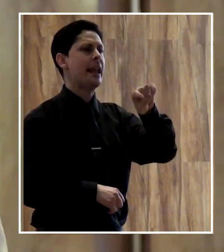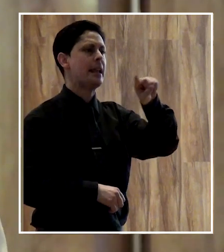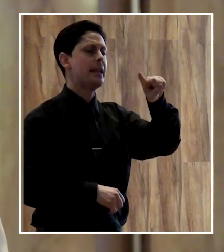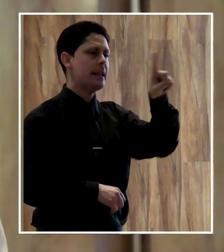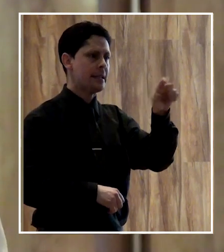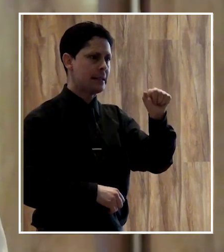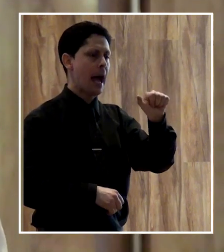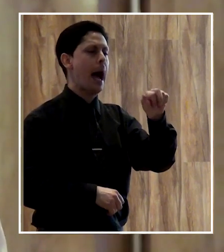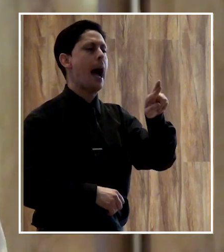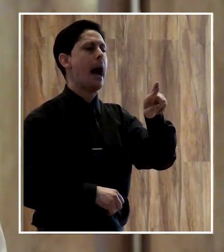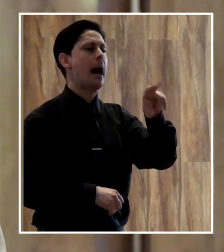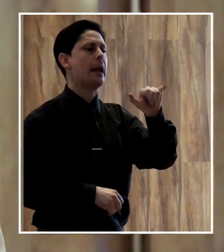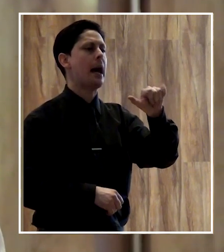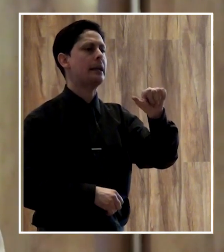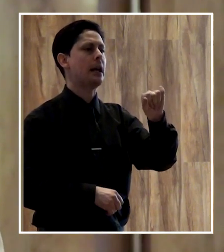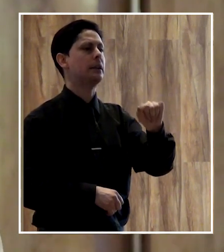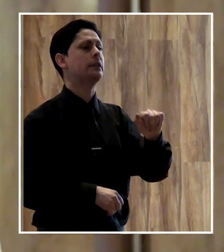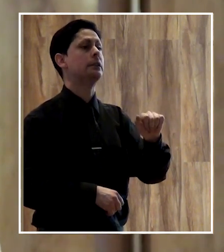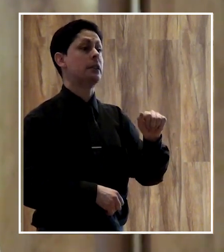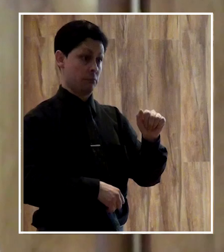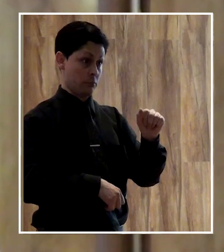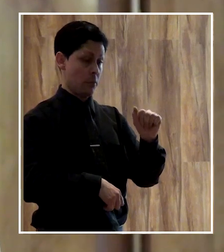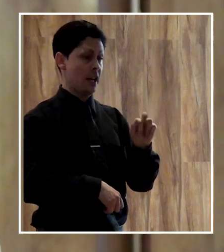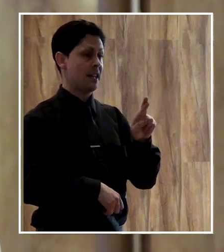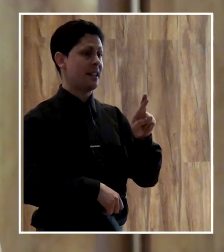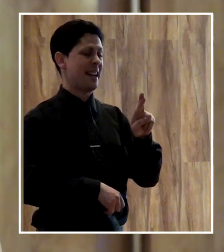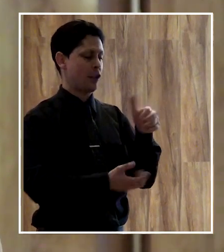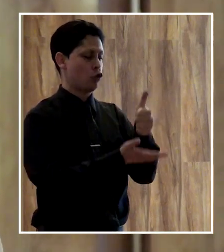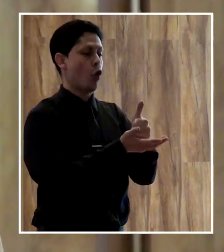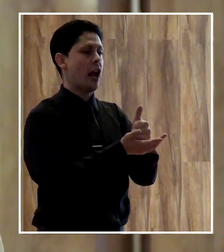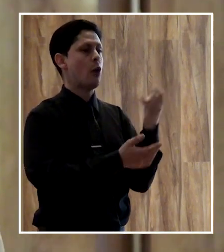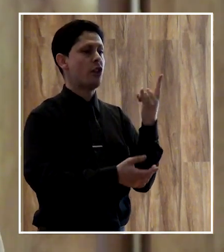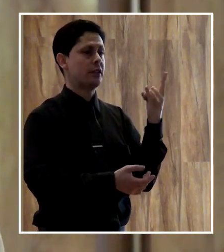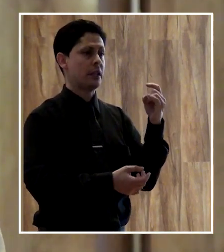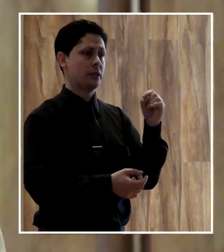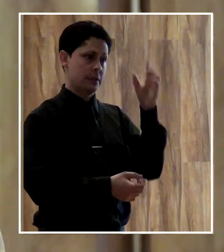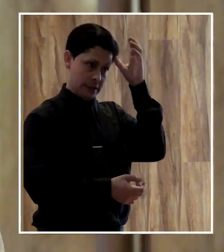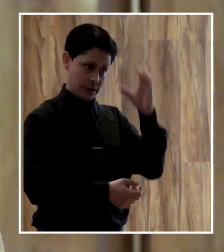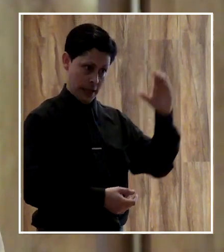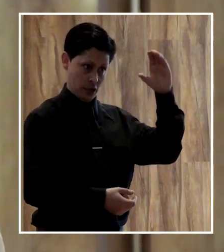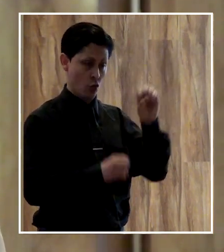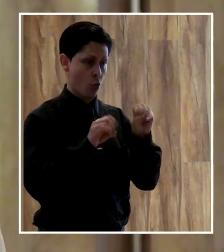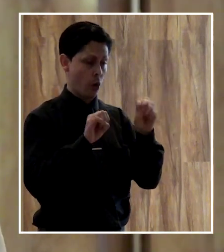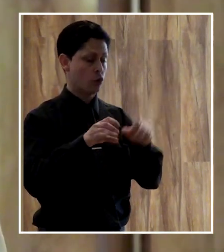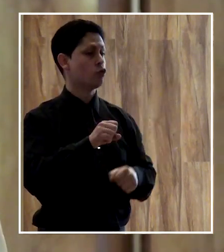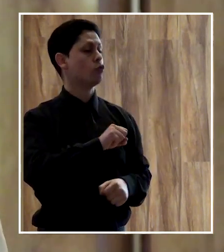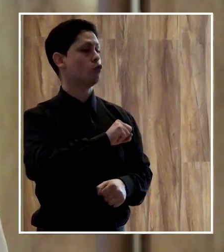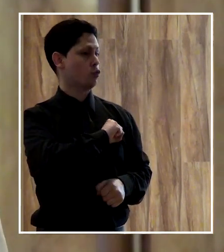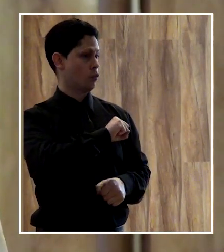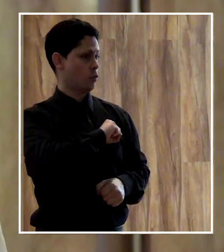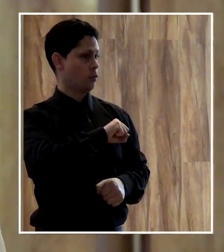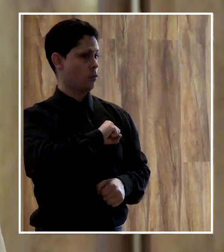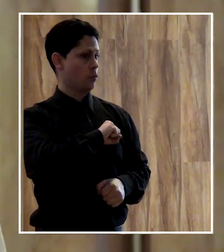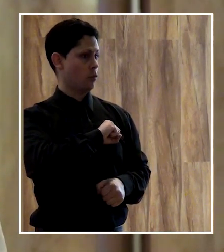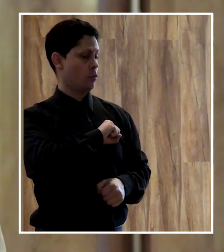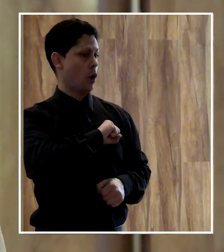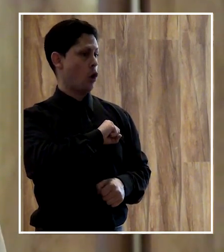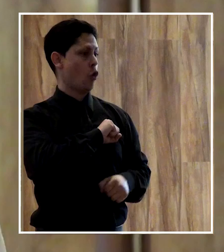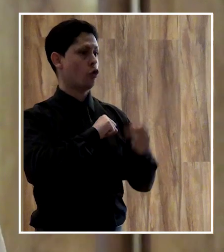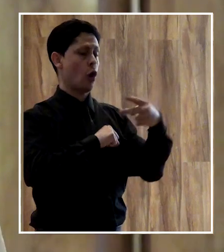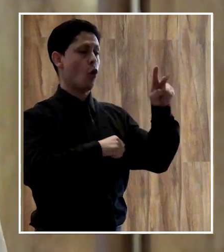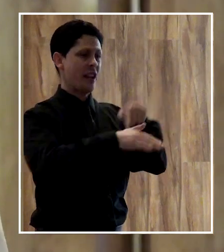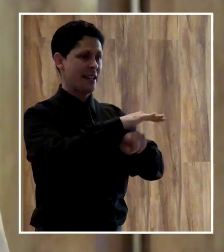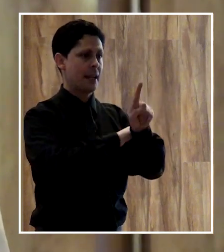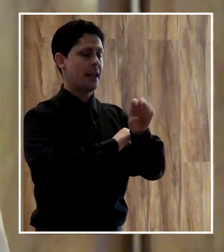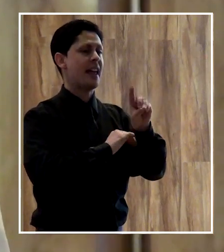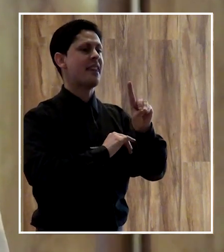Elisa Adriana Araya Cortés, rectora de la Universidad Metropolitana de Ciencias de la Educación, el